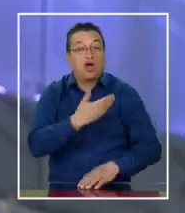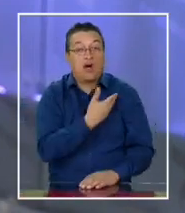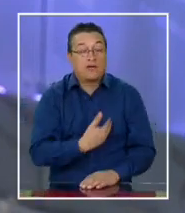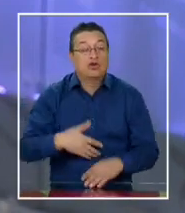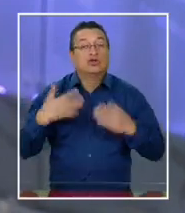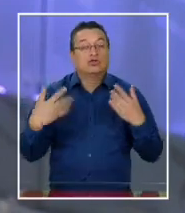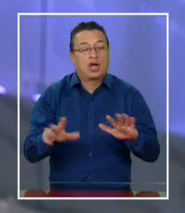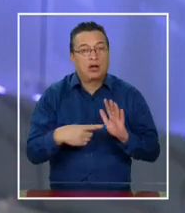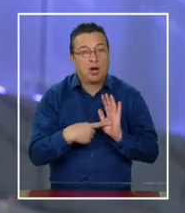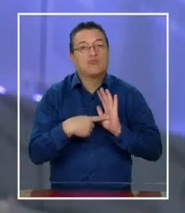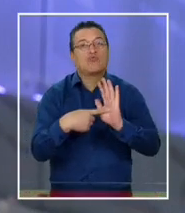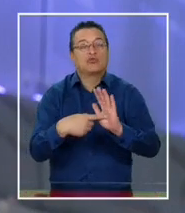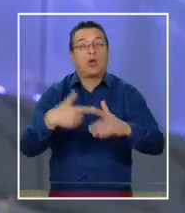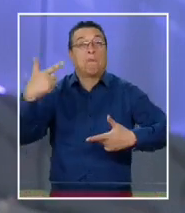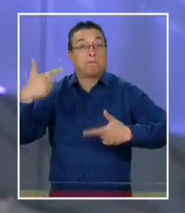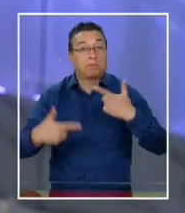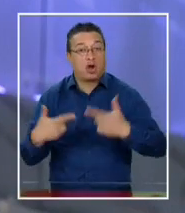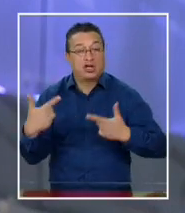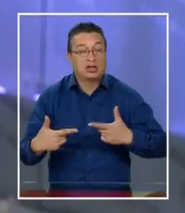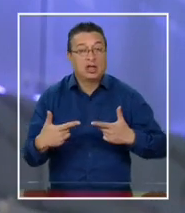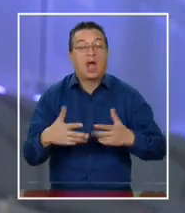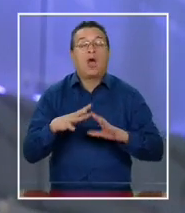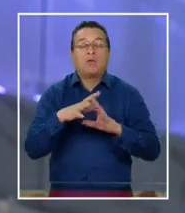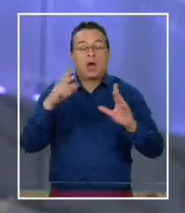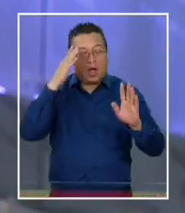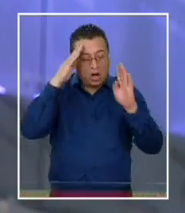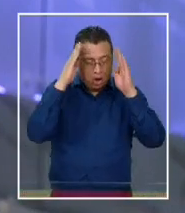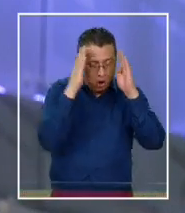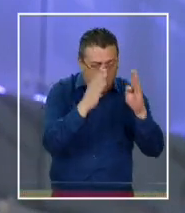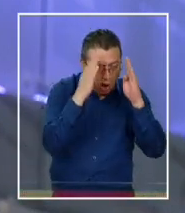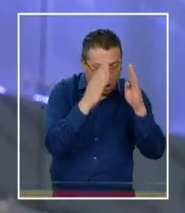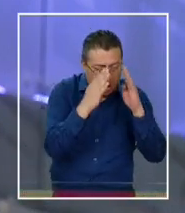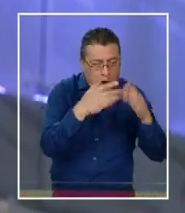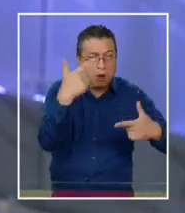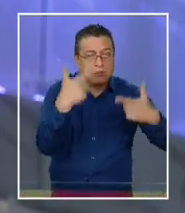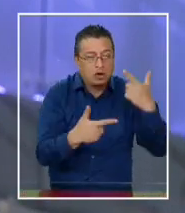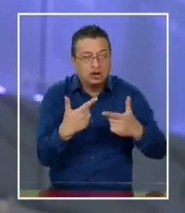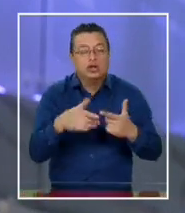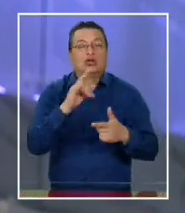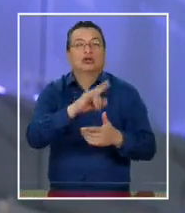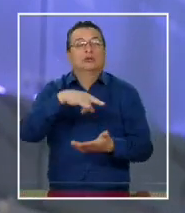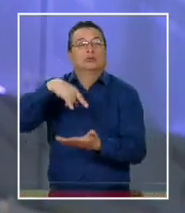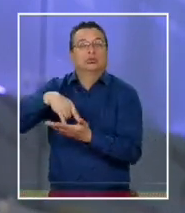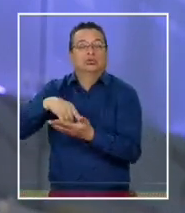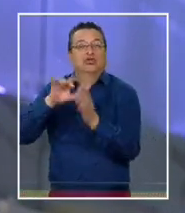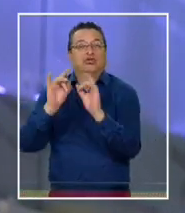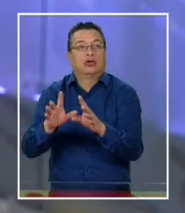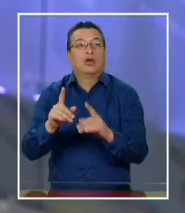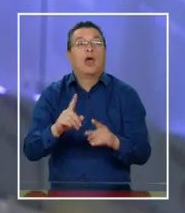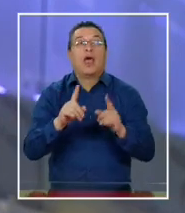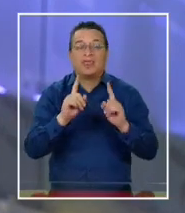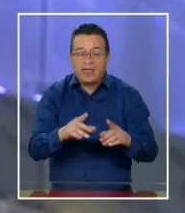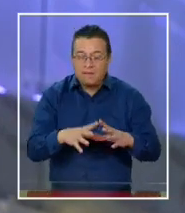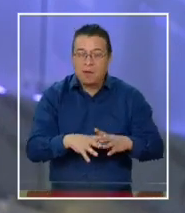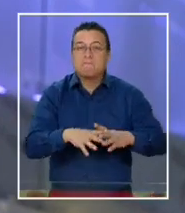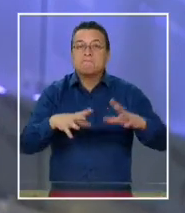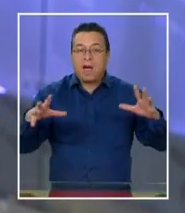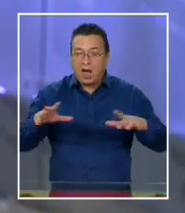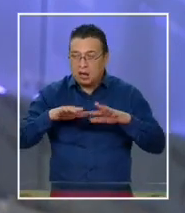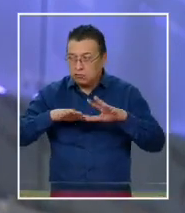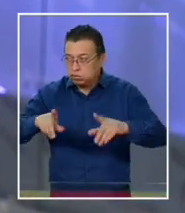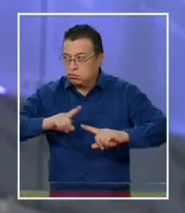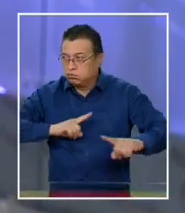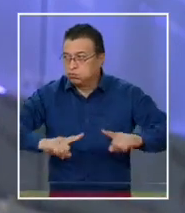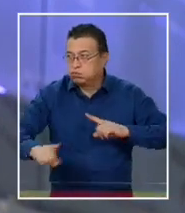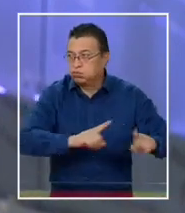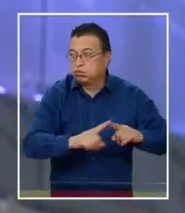que ha mostrado Es que la política está muy concentrada en lo político y en el parlamento y hay que llevarla mucho más a